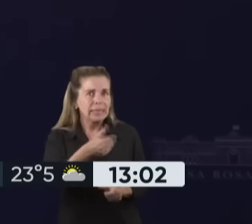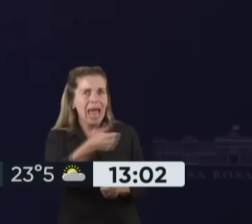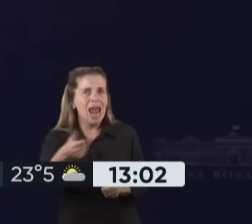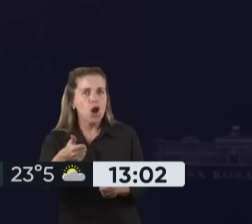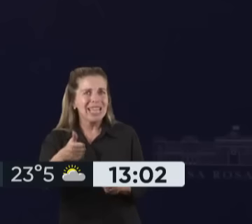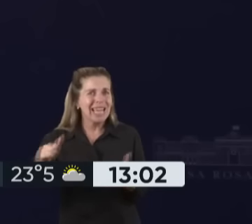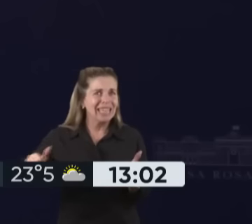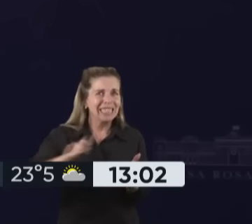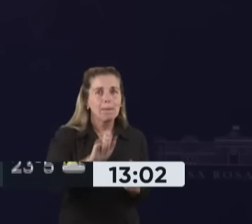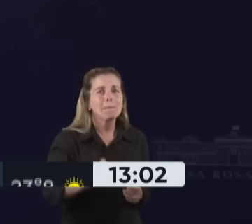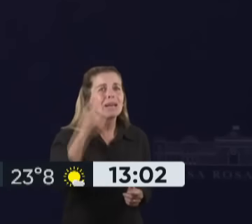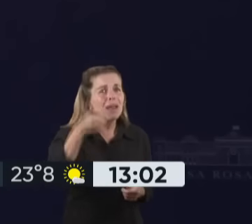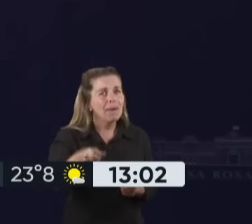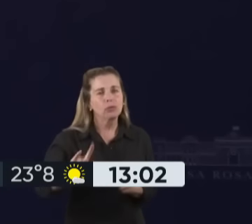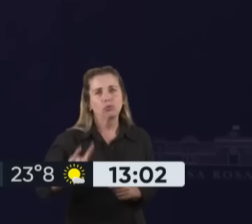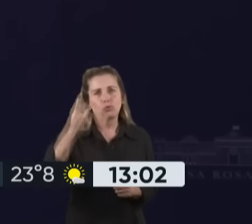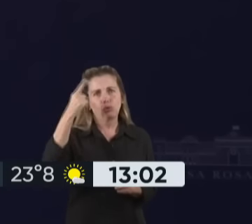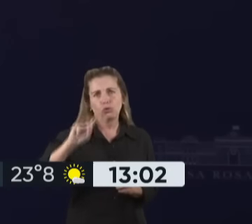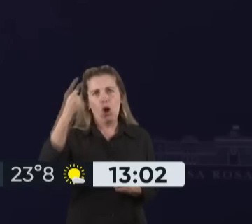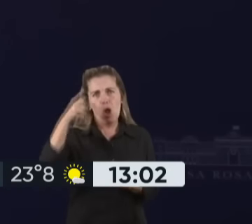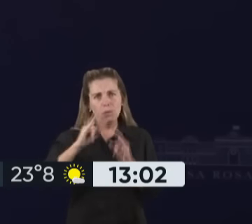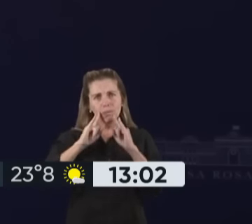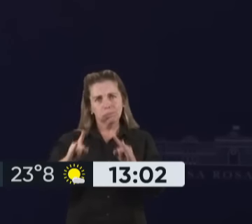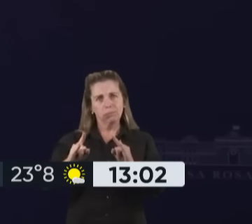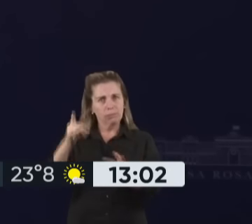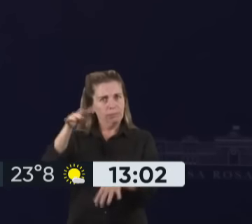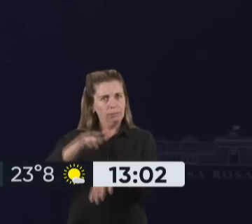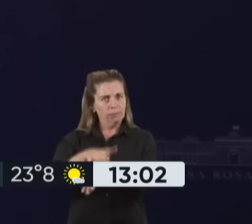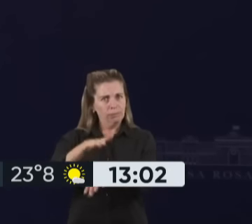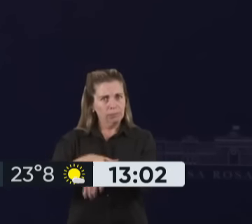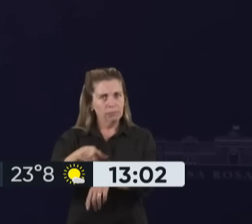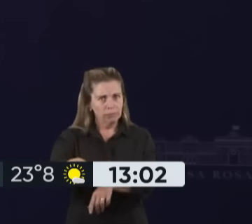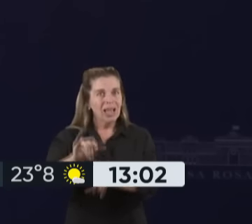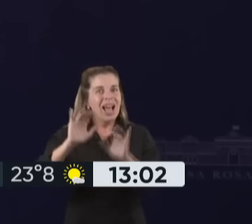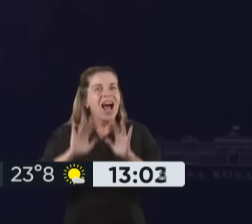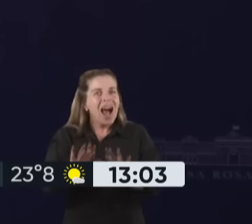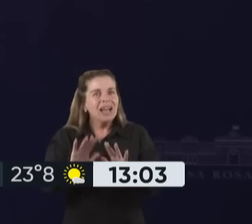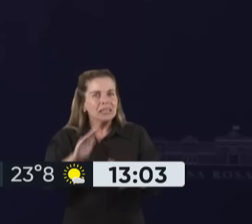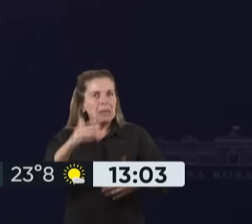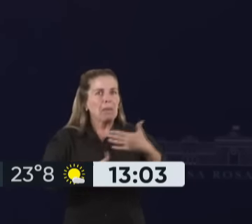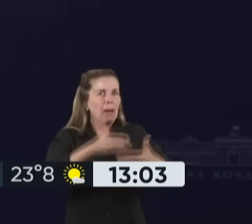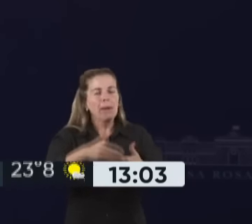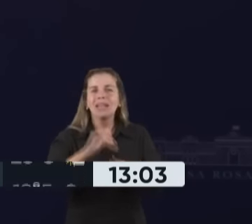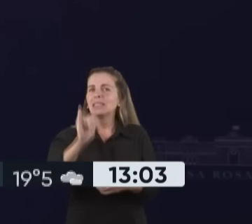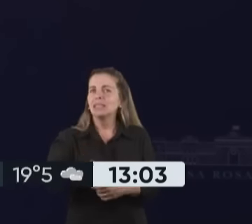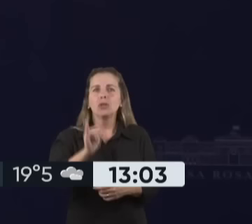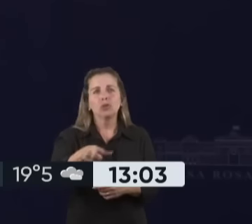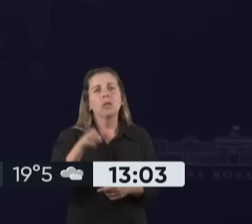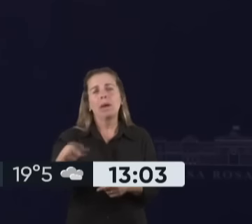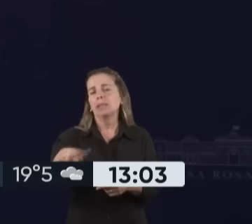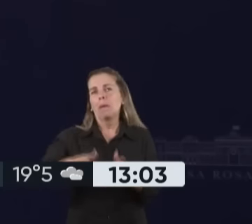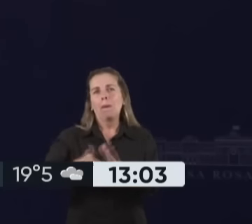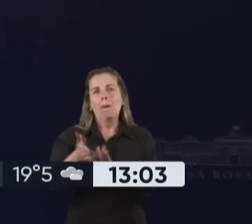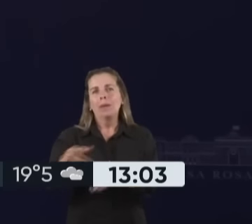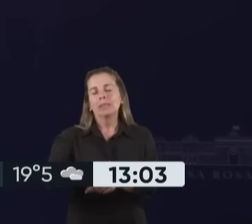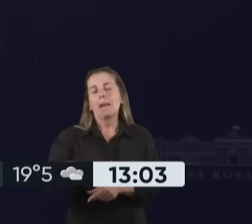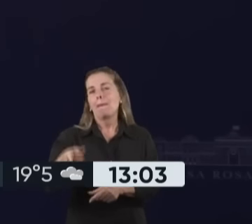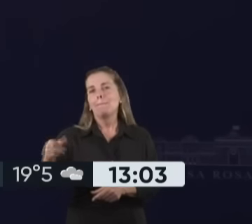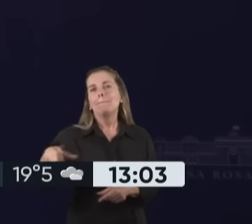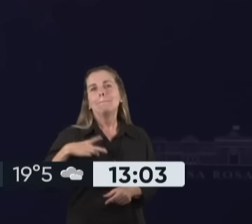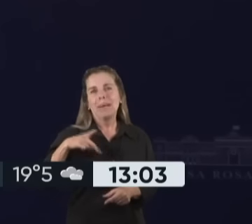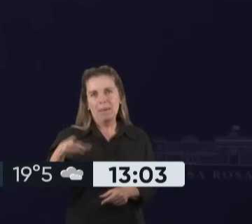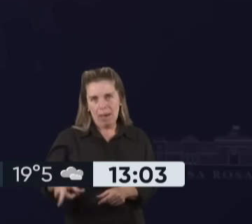Argentinas es un paso en el camino hacia su irremediable privatización. Por otro lado, contarles